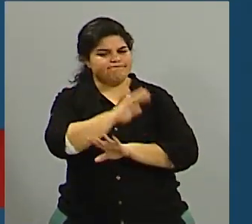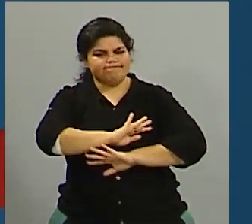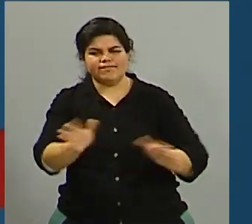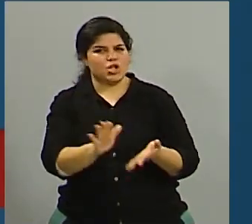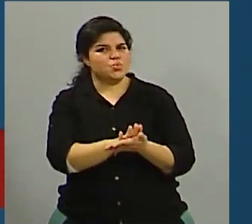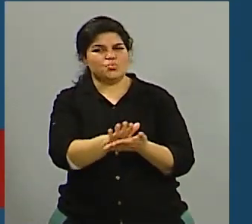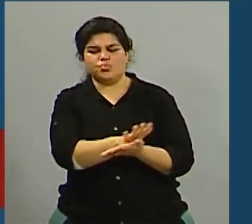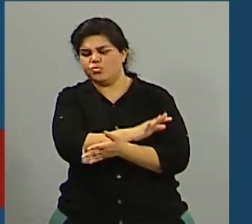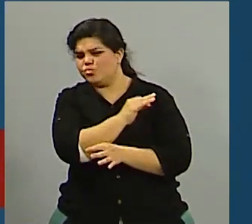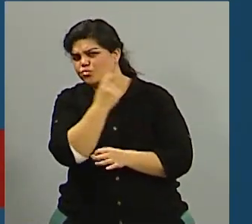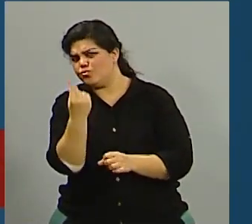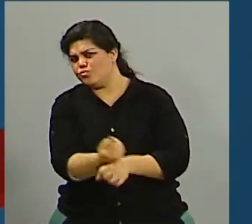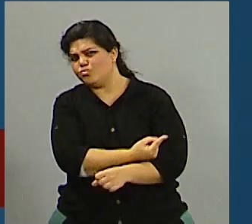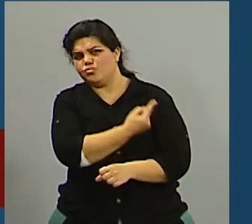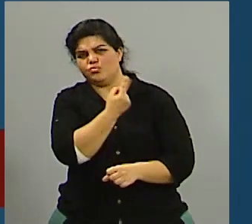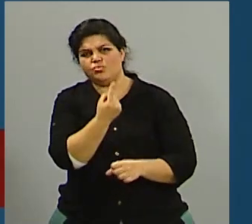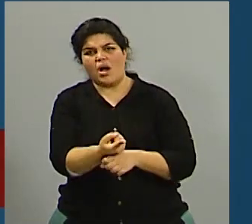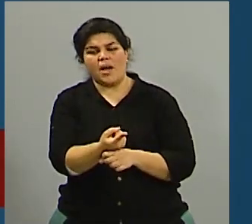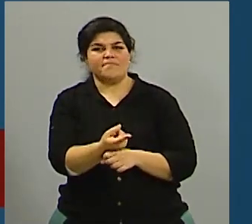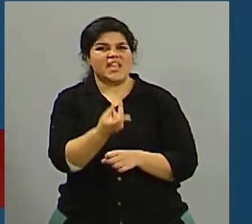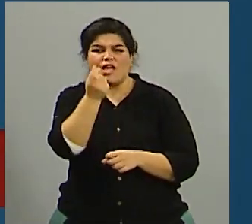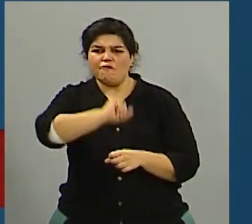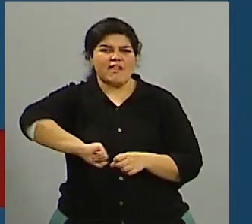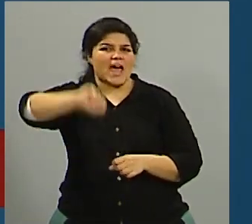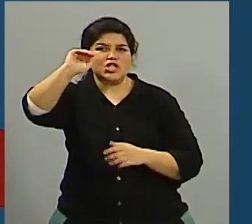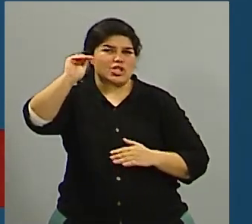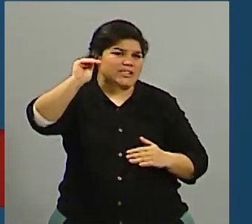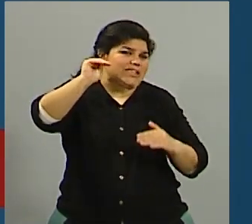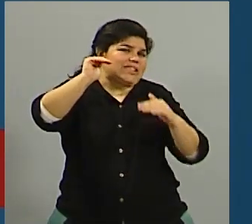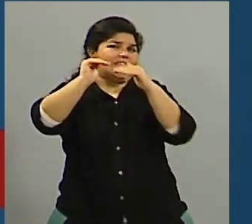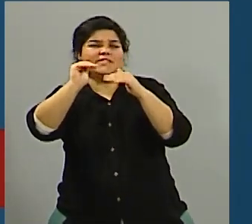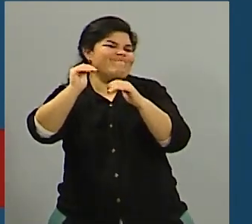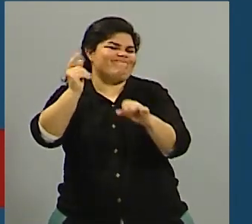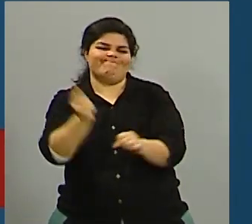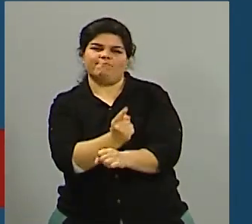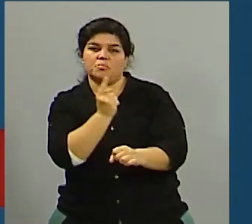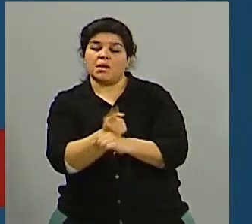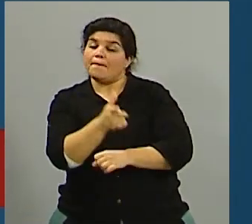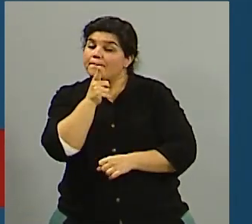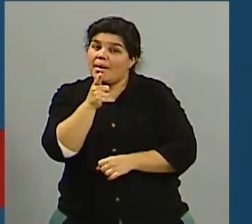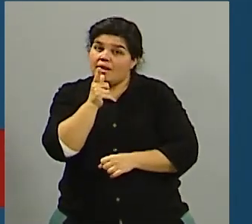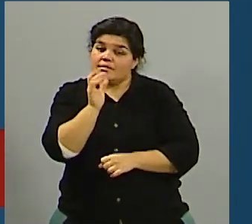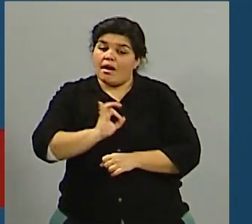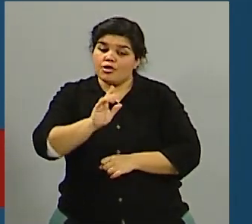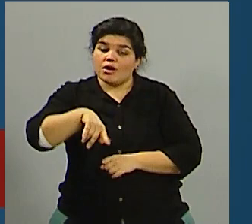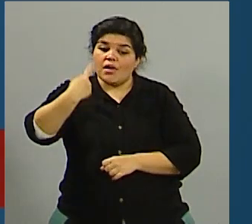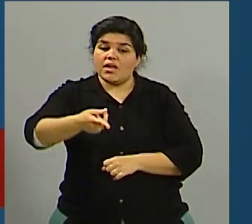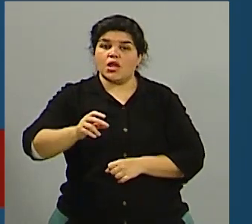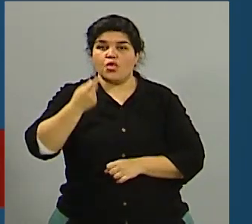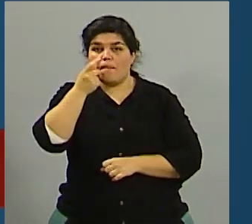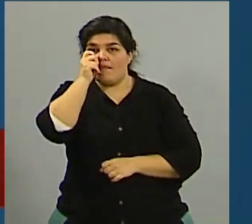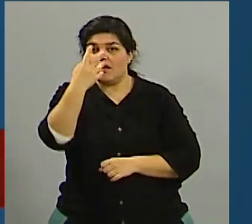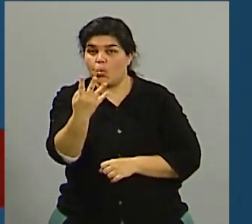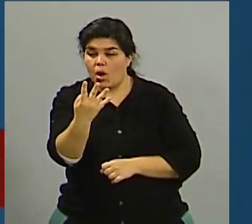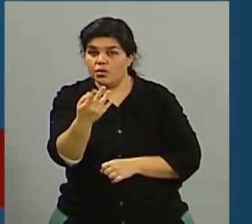esa cifra de inflación. Me imagino que el objetivo es el 2024. Desde tu óptica de